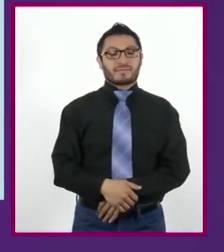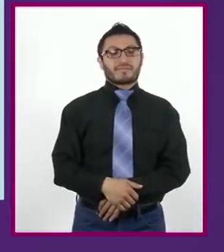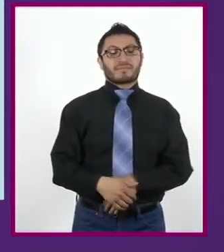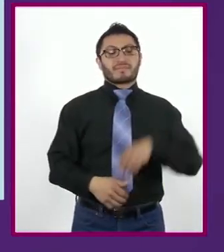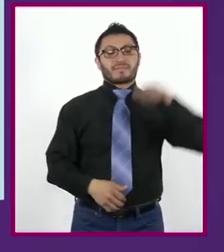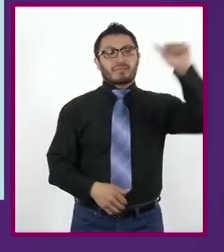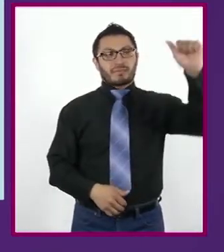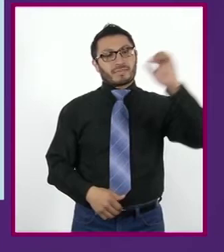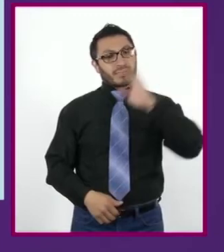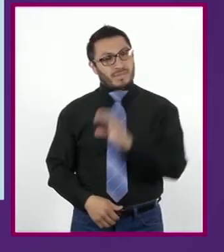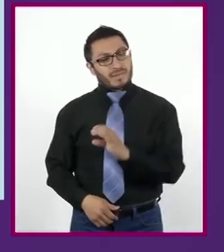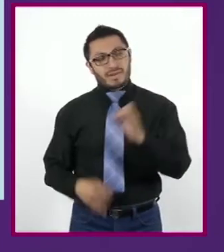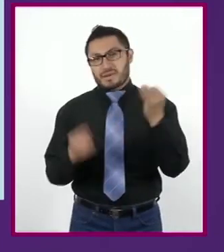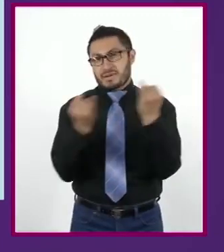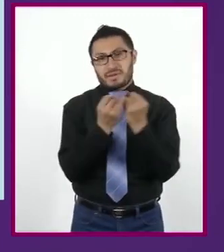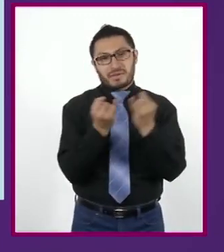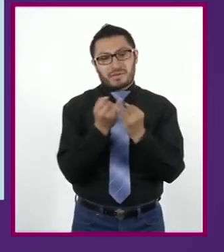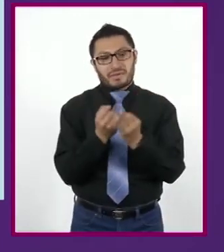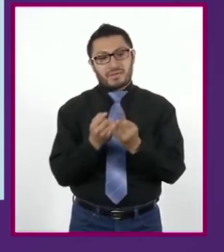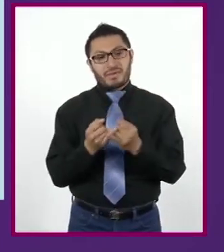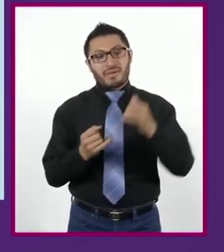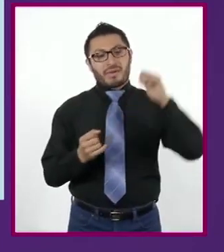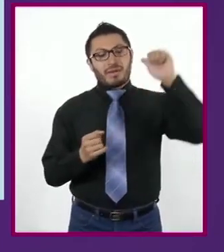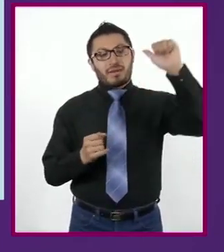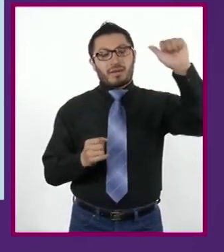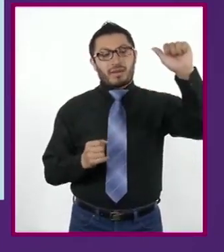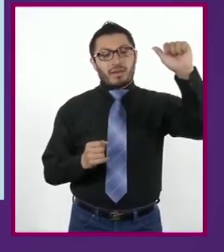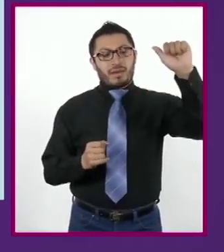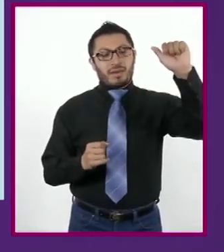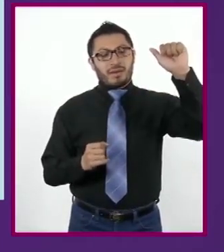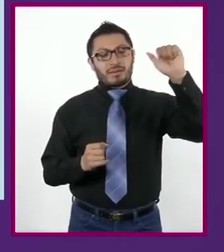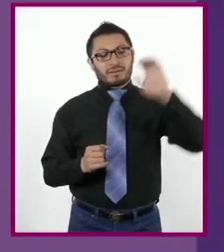AC es congruente con AC.